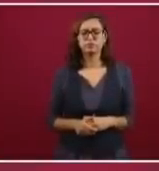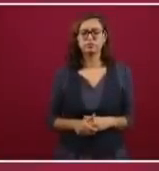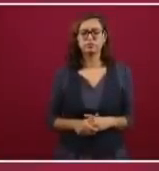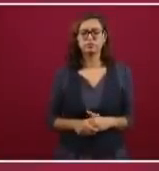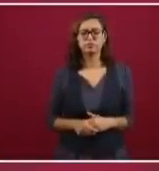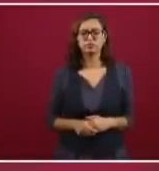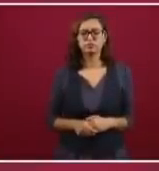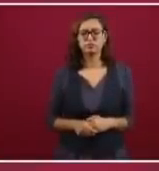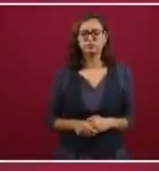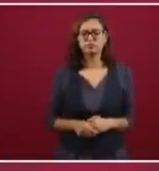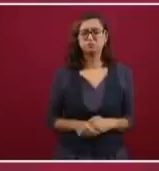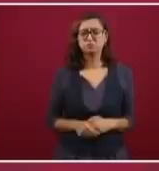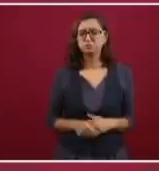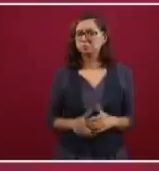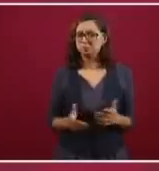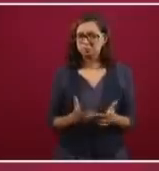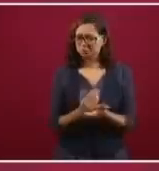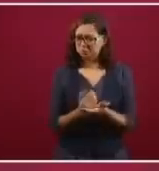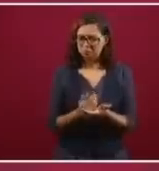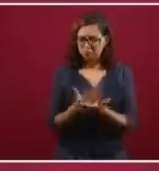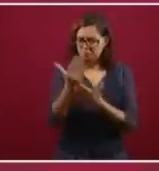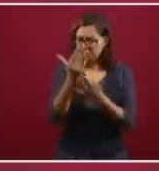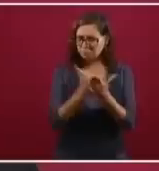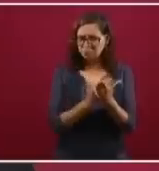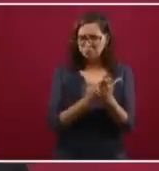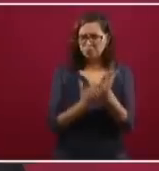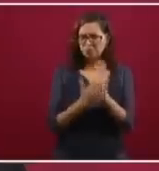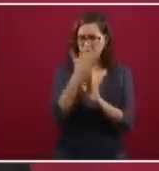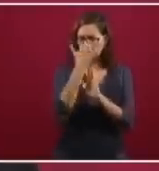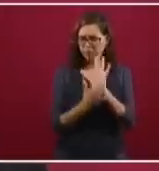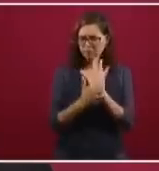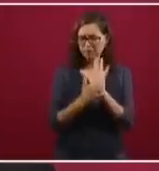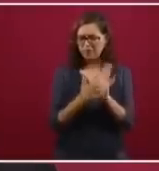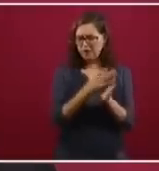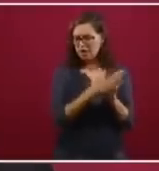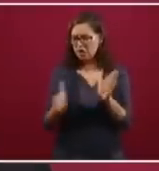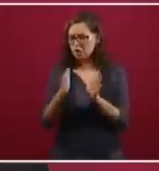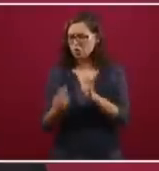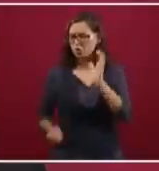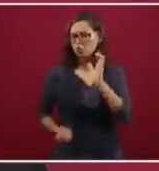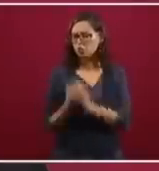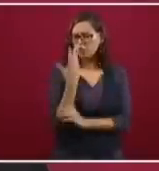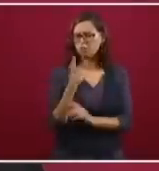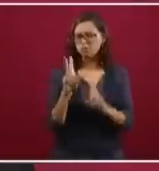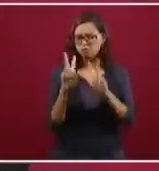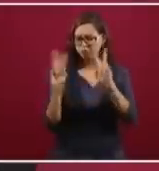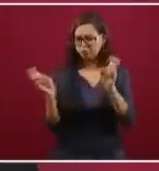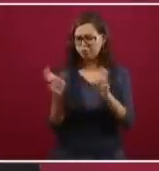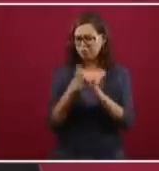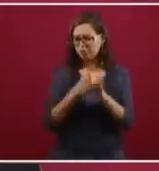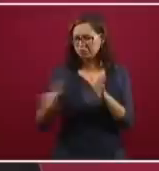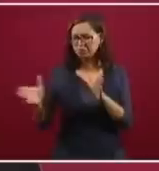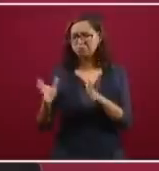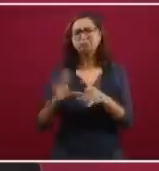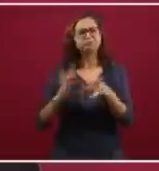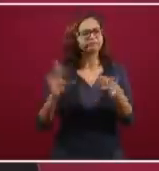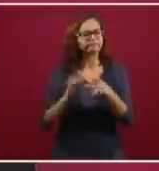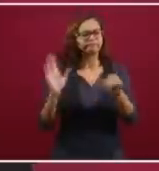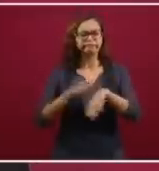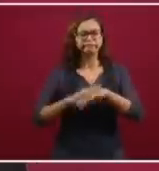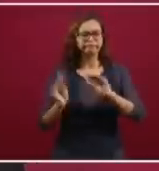que define muy bien lo que es esta nueva etapa. ¿Sí? Y